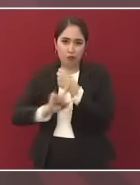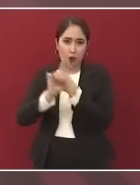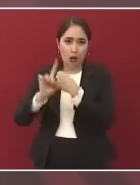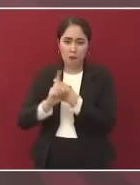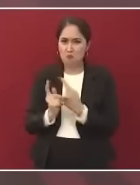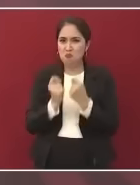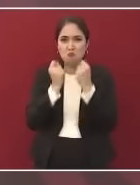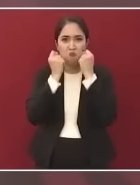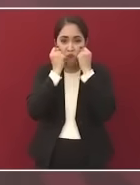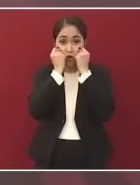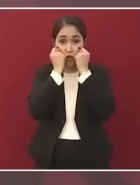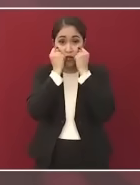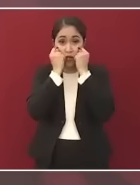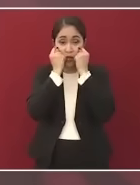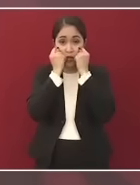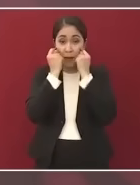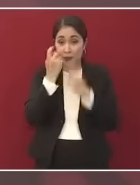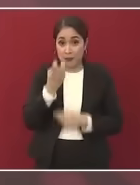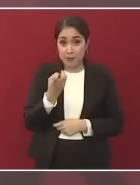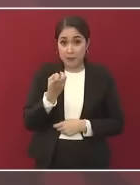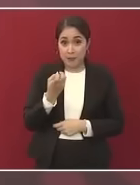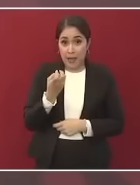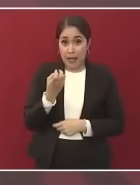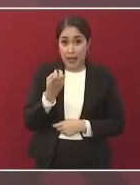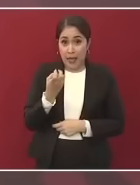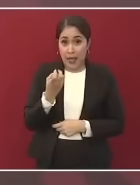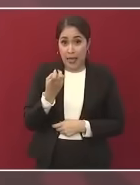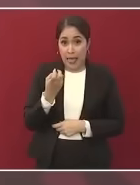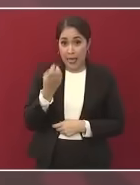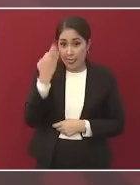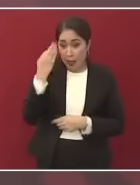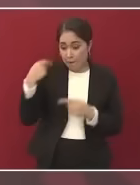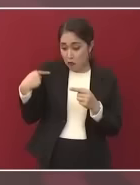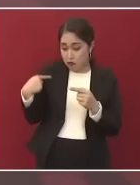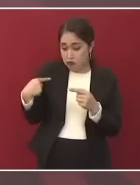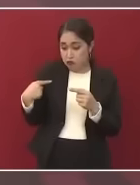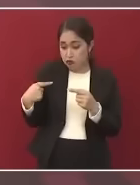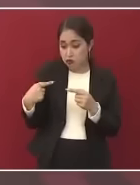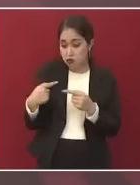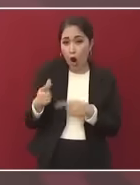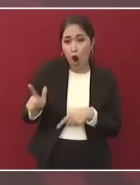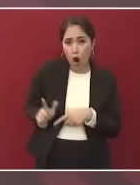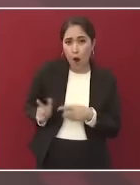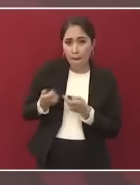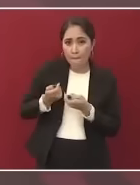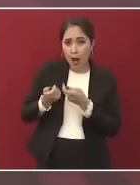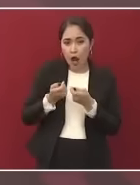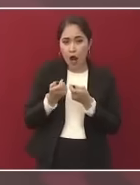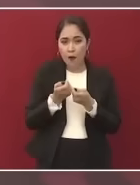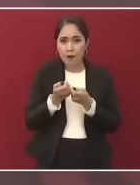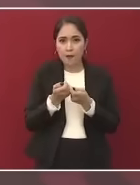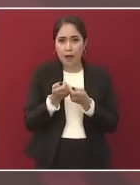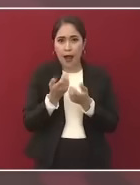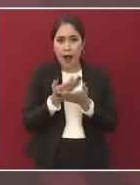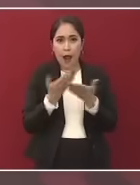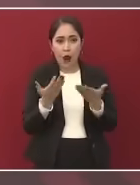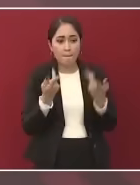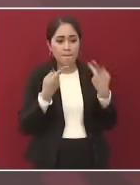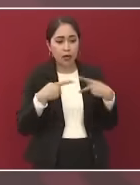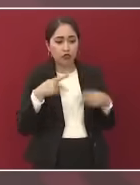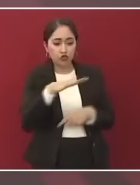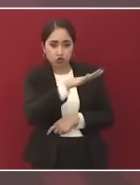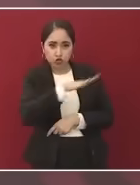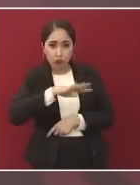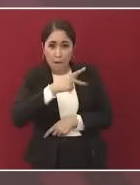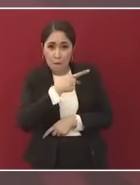cual También incluye a los capó por eso su visita de ayer que dice que no será la última porque piensa regresar